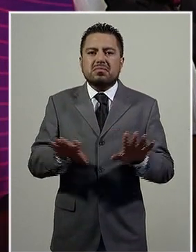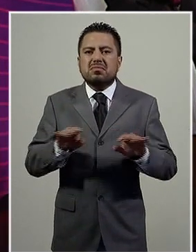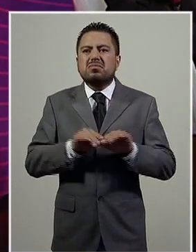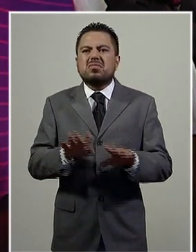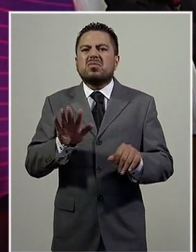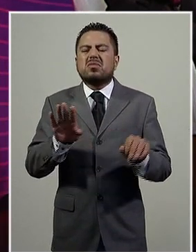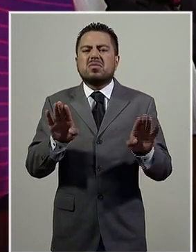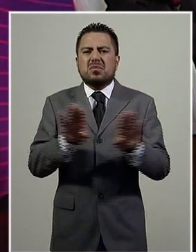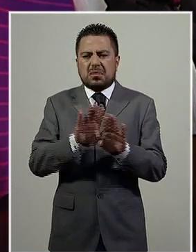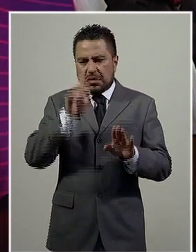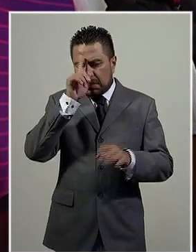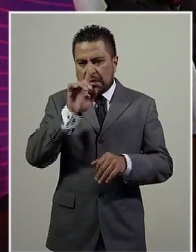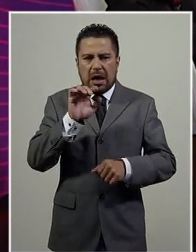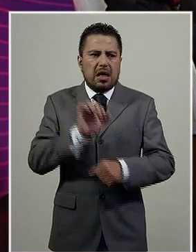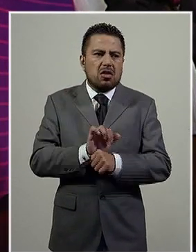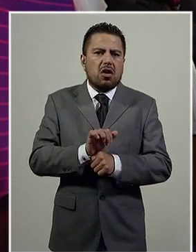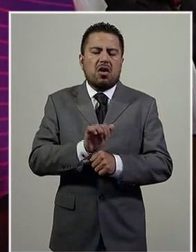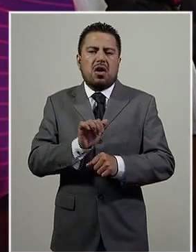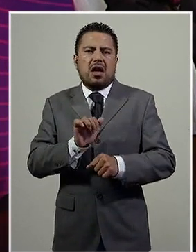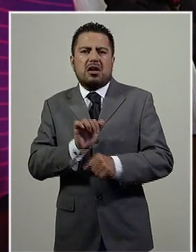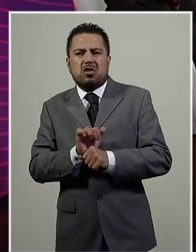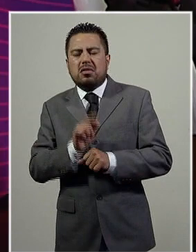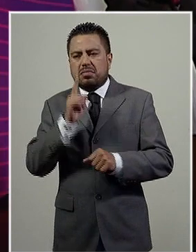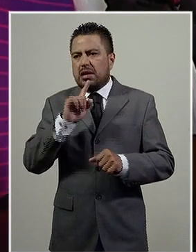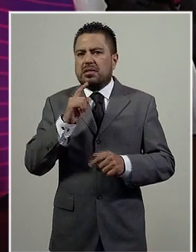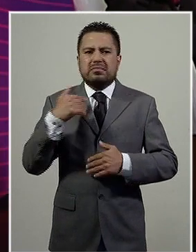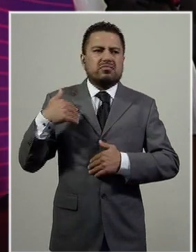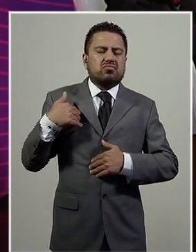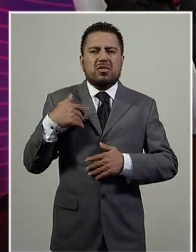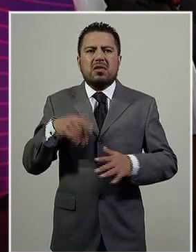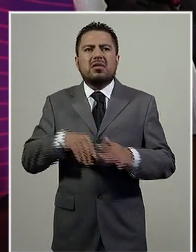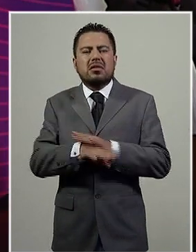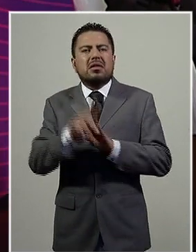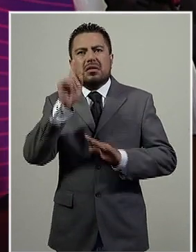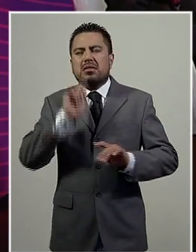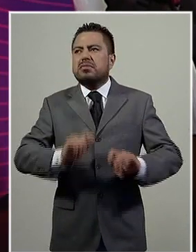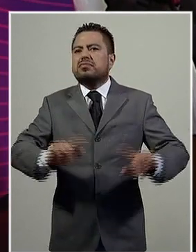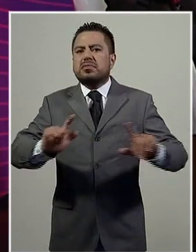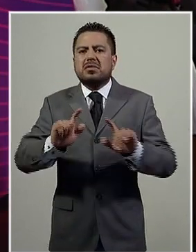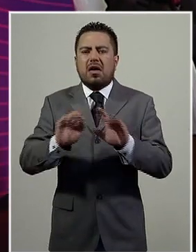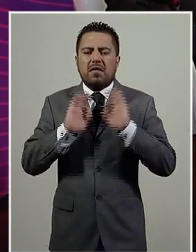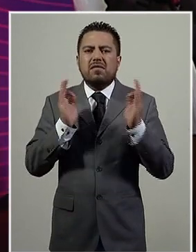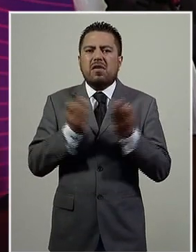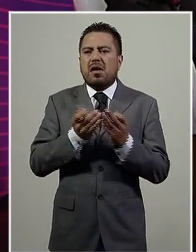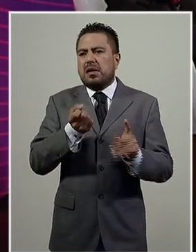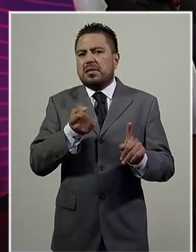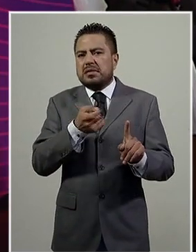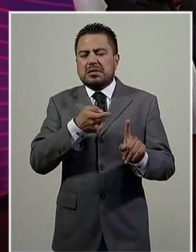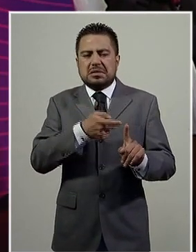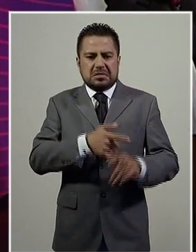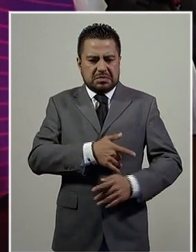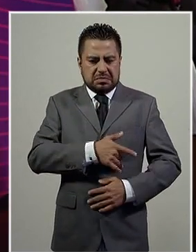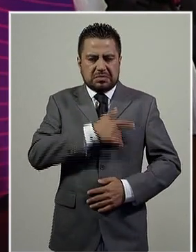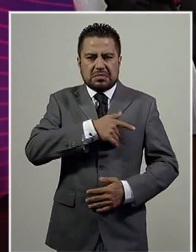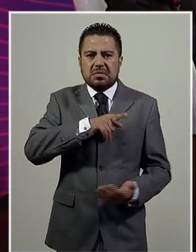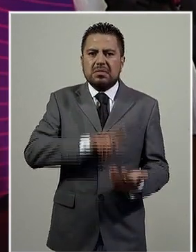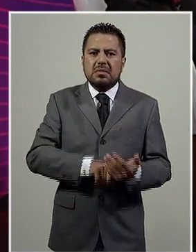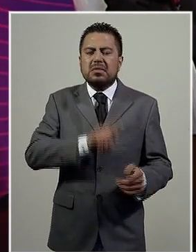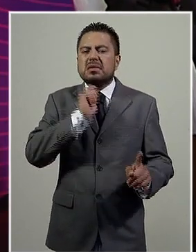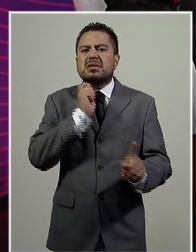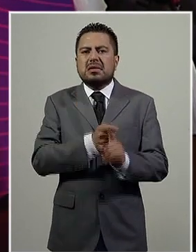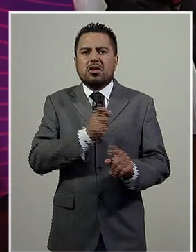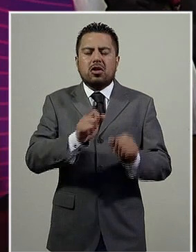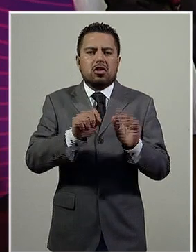como actor, actriz a un casting de la publicidad, por la manera en la que percibimos lo que es,